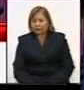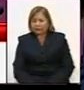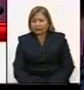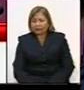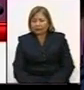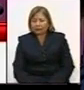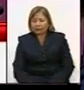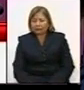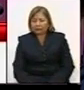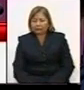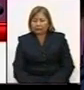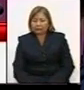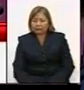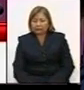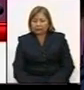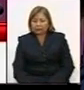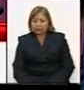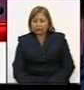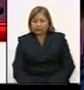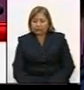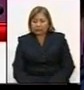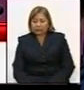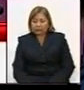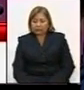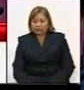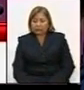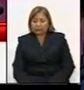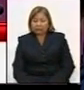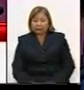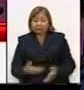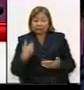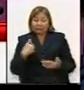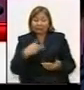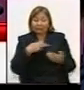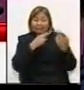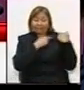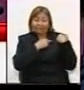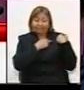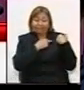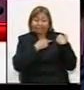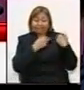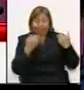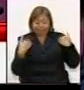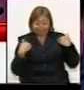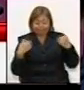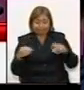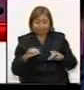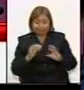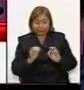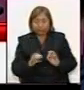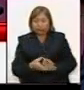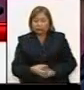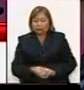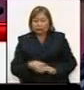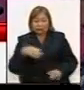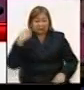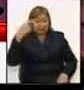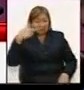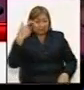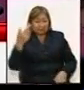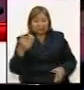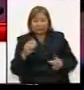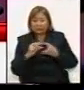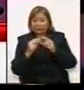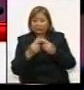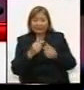decirlo. Pero los que estamos pensando responsablemente en el país, tenemos que advertir. Mañana más tarde la coyuntura